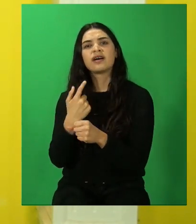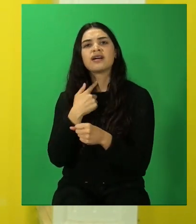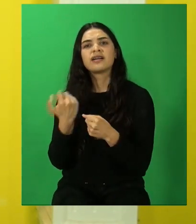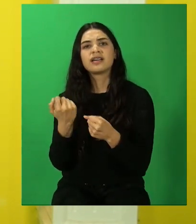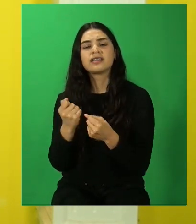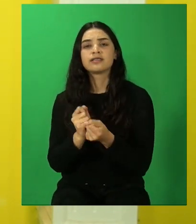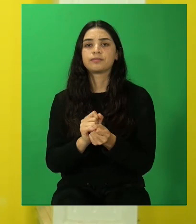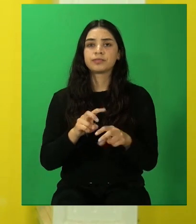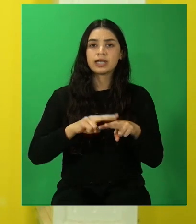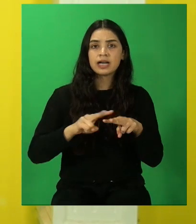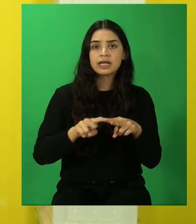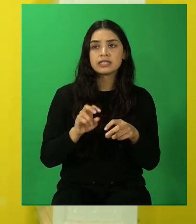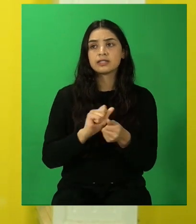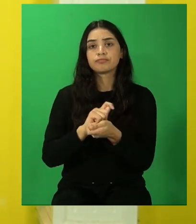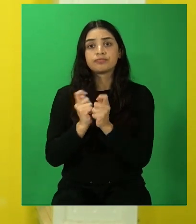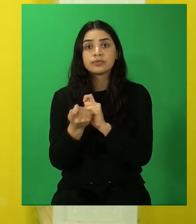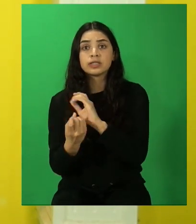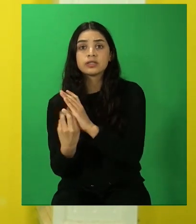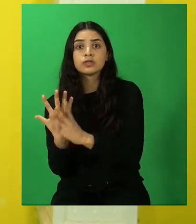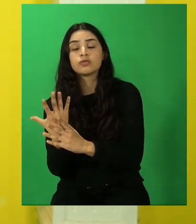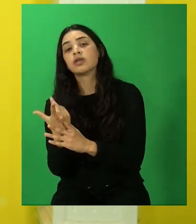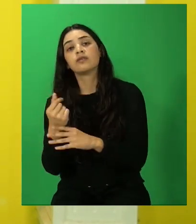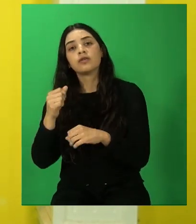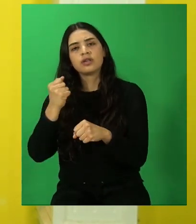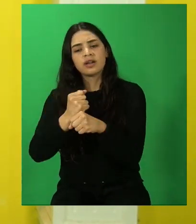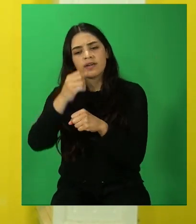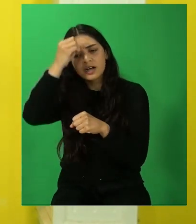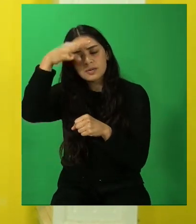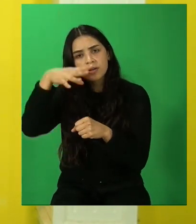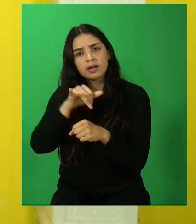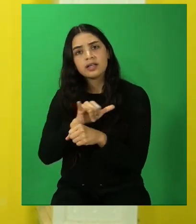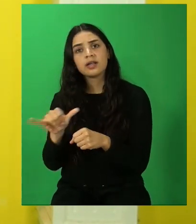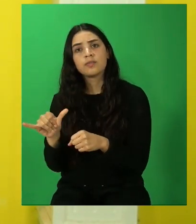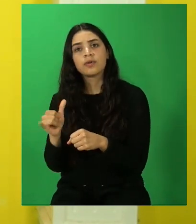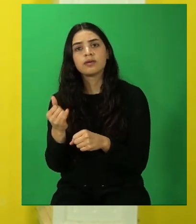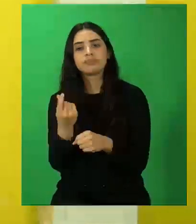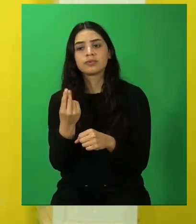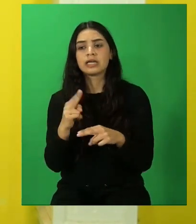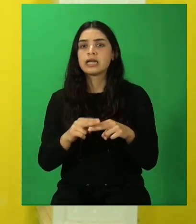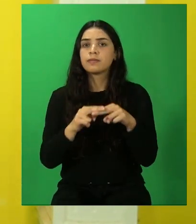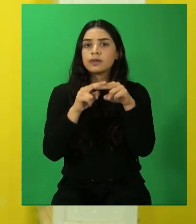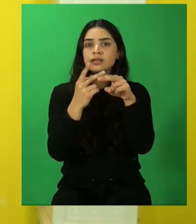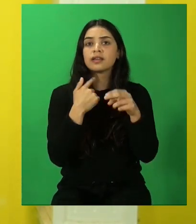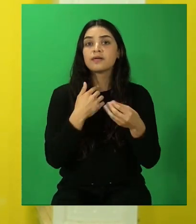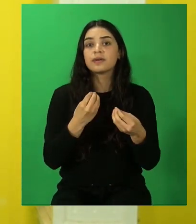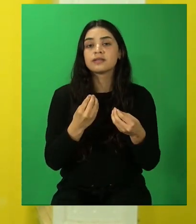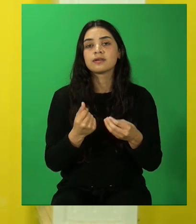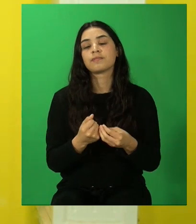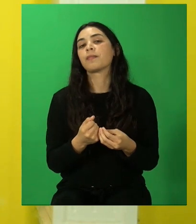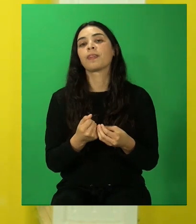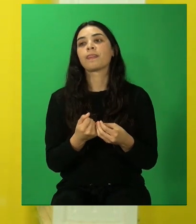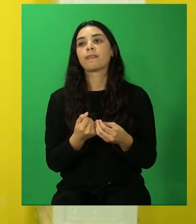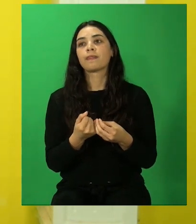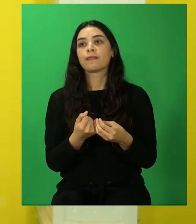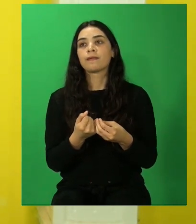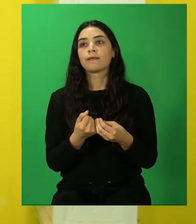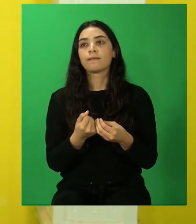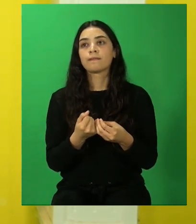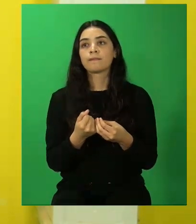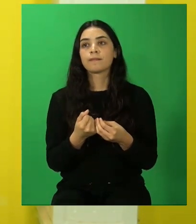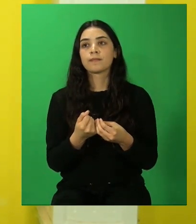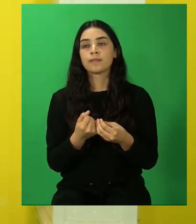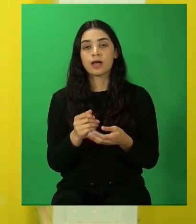o fundir un mineral. Después el capital que va a producir un bien. Por ejemplo, si yo exploté el